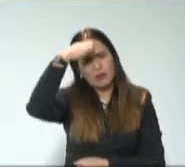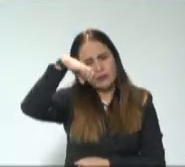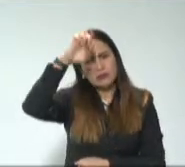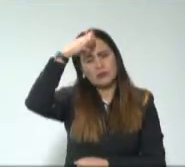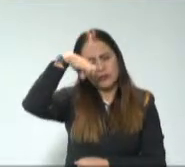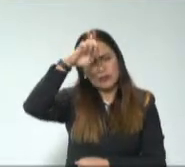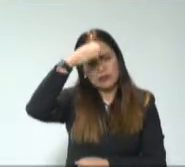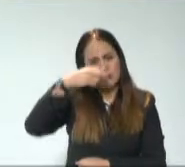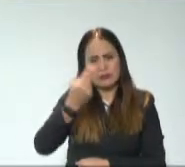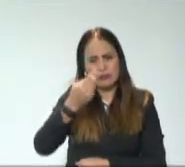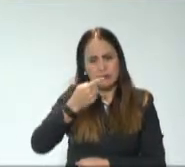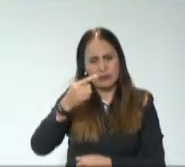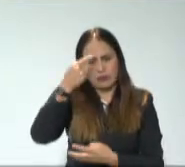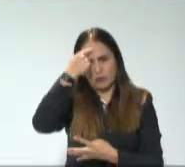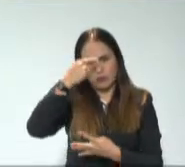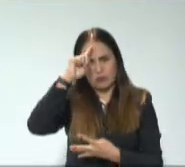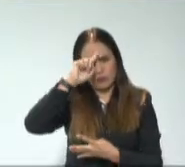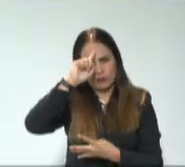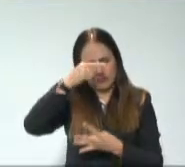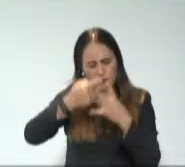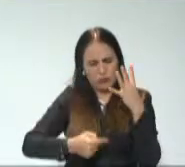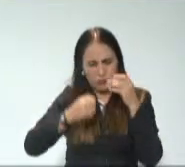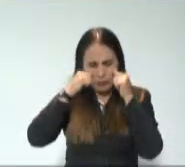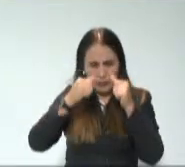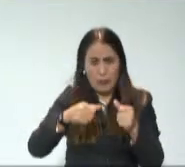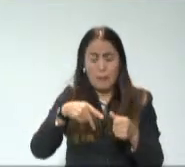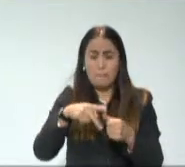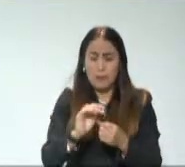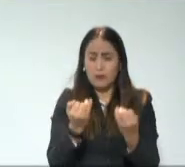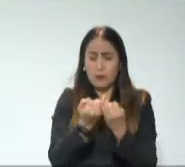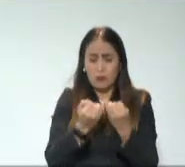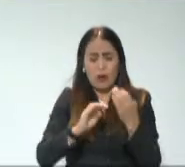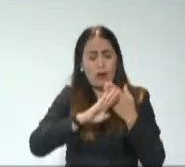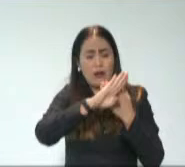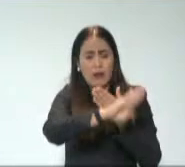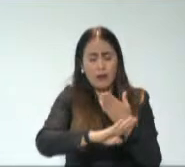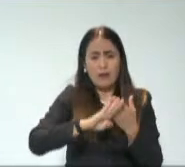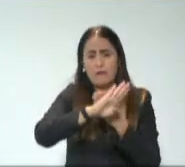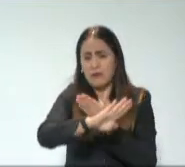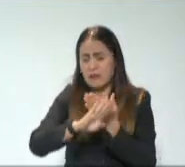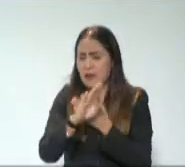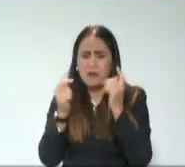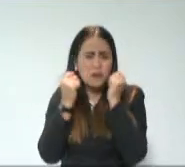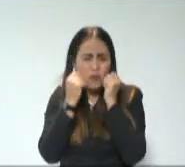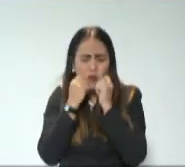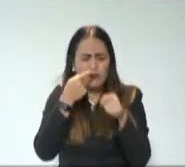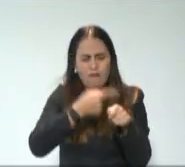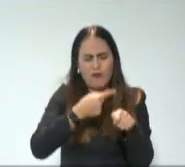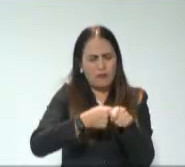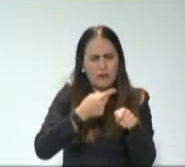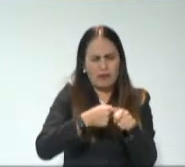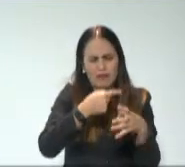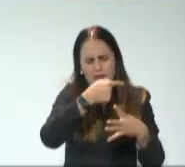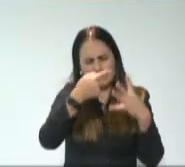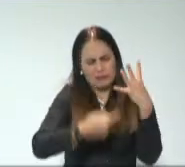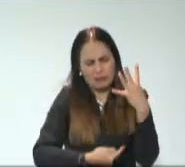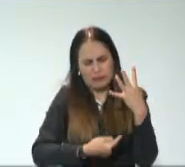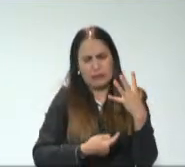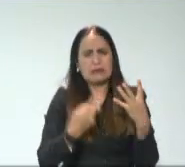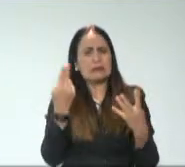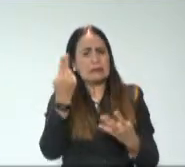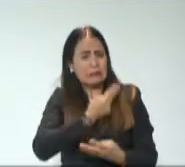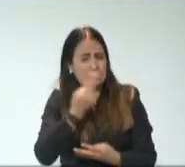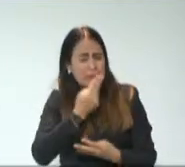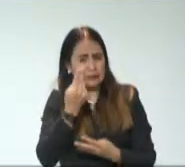pero en materia de prevención esto también es fundamental en cualquier otro tipo de de enfermedades el apego a